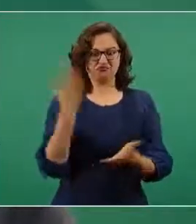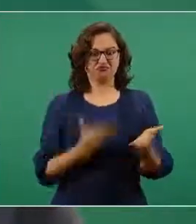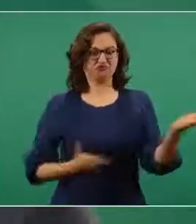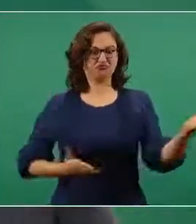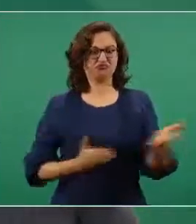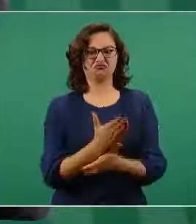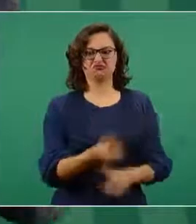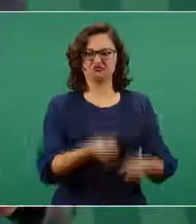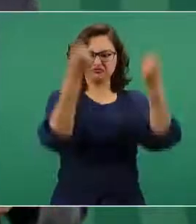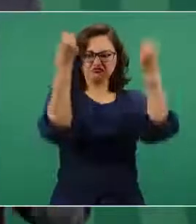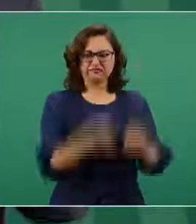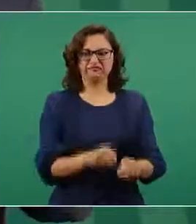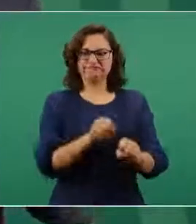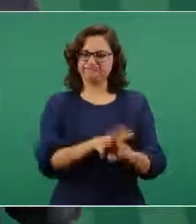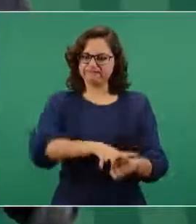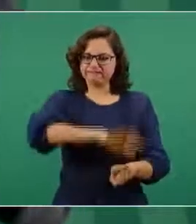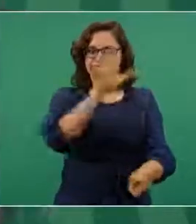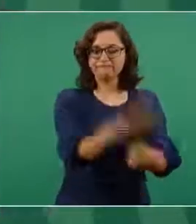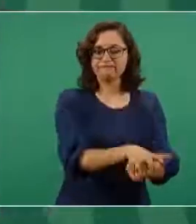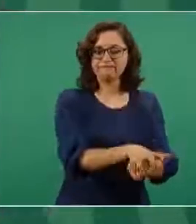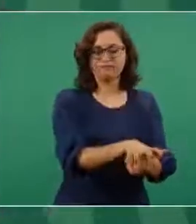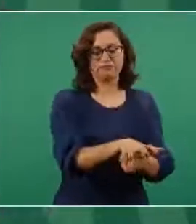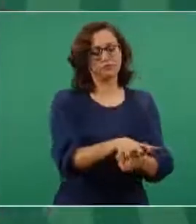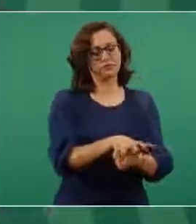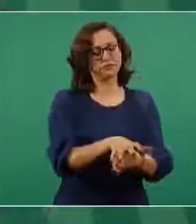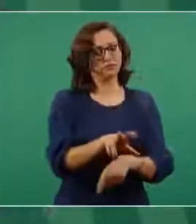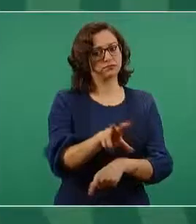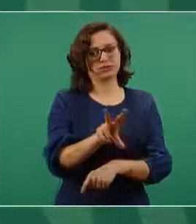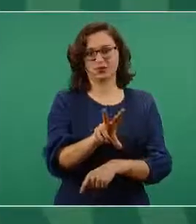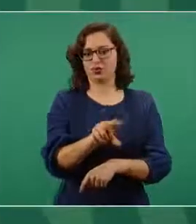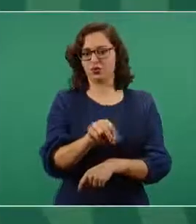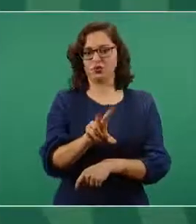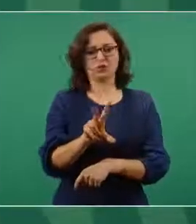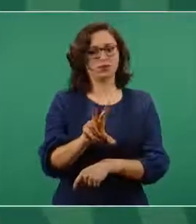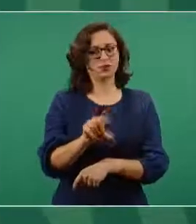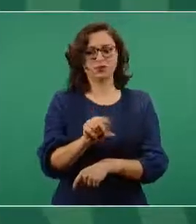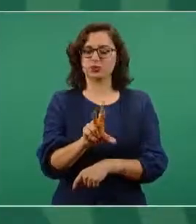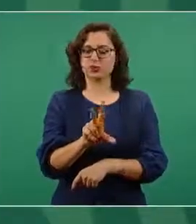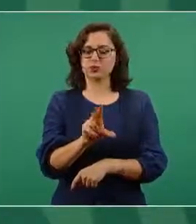Porque aun cuando no se trate de Guardia Nacional, la